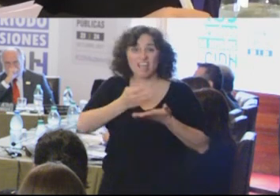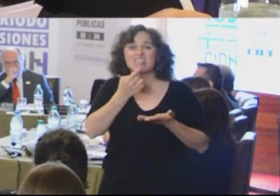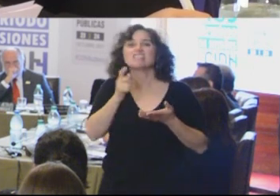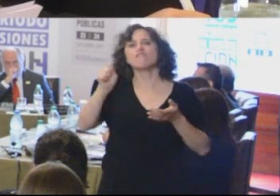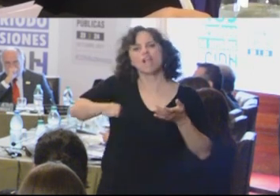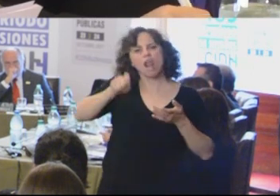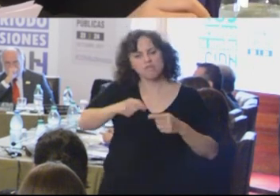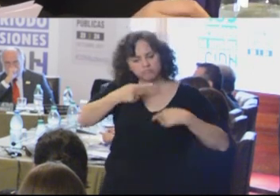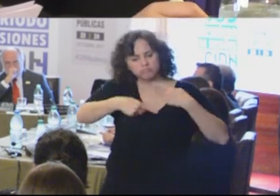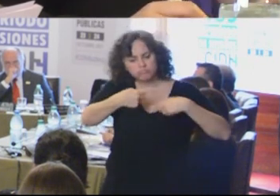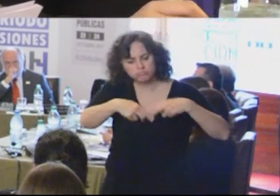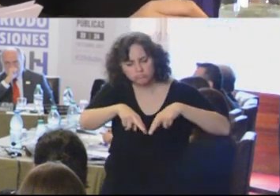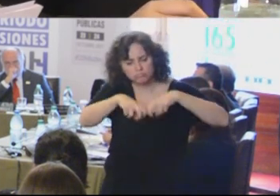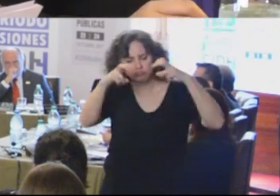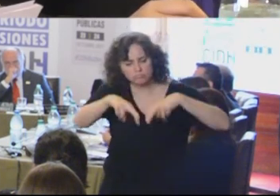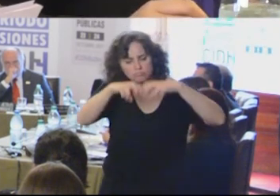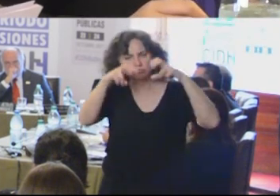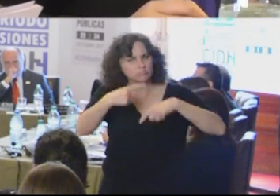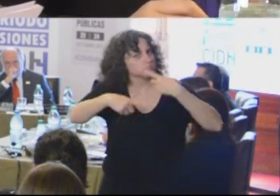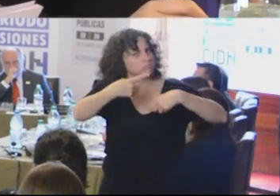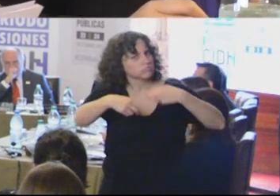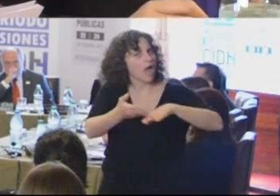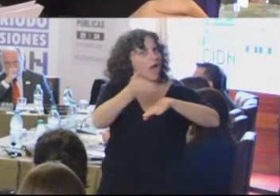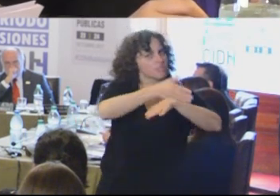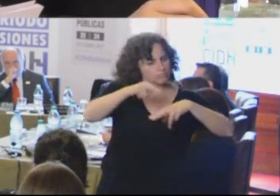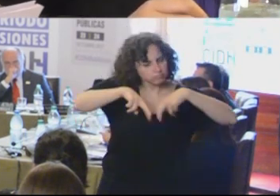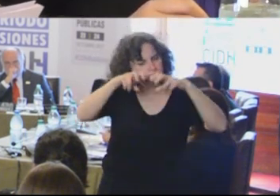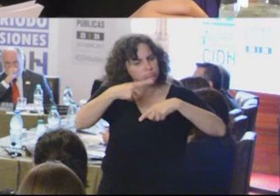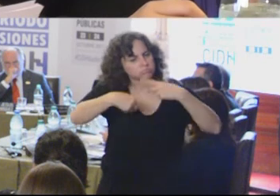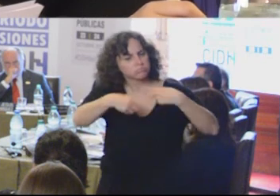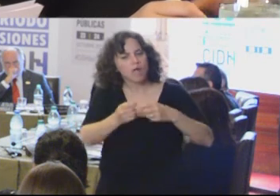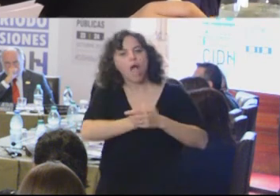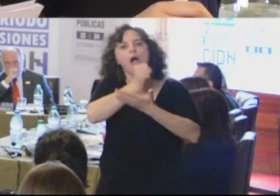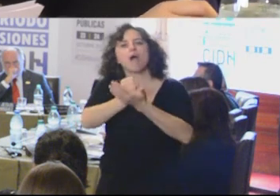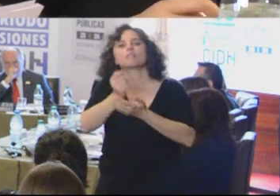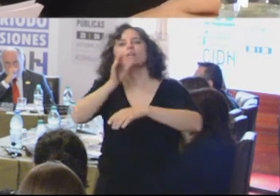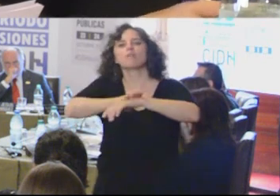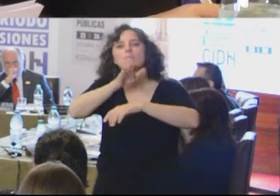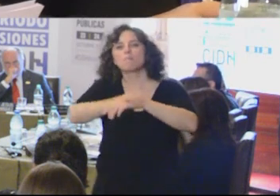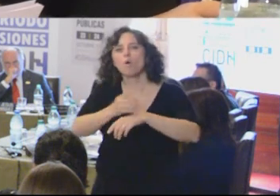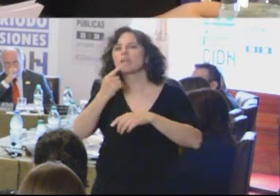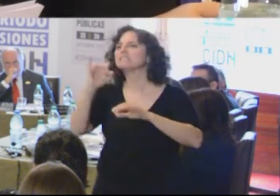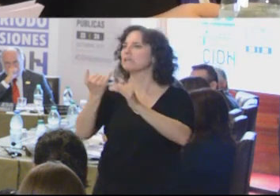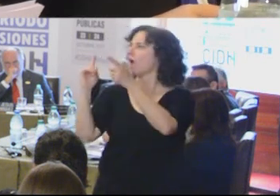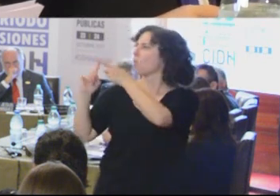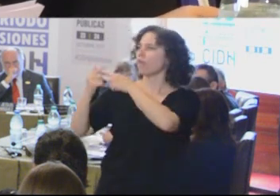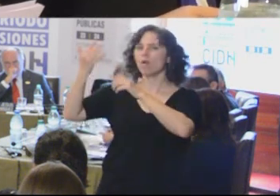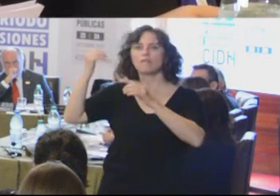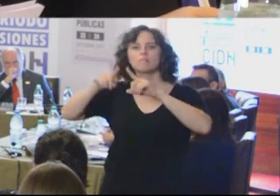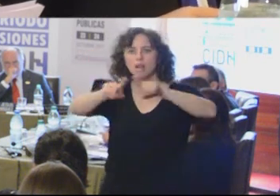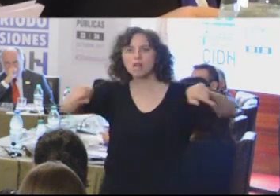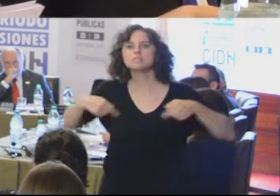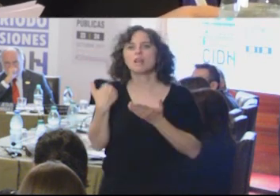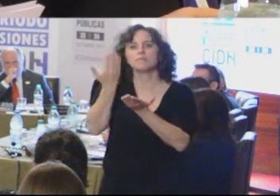continuará adelantando las investigadas hasta tanto se cumpla el término establecido para que las haga presente al